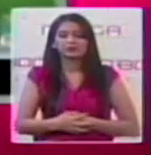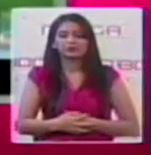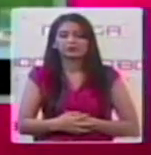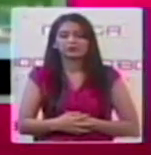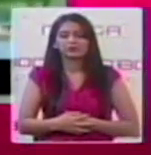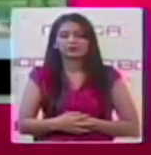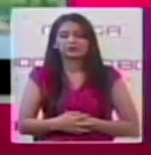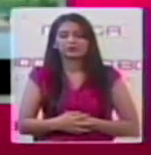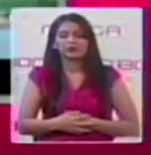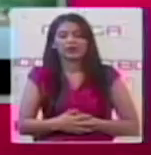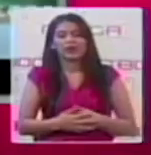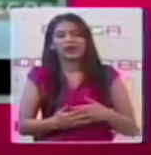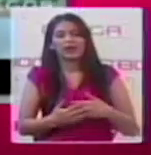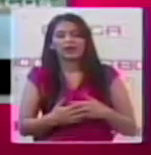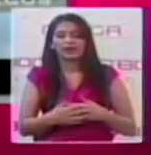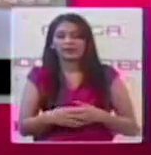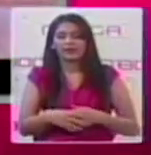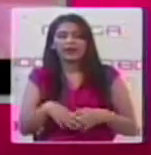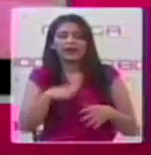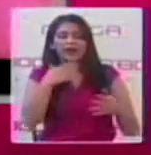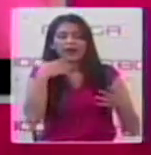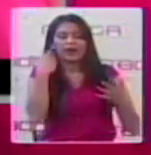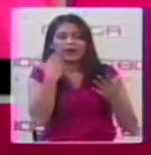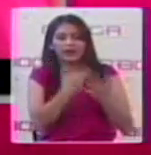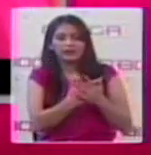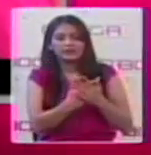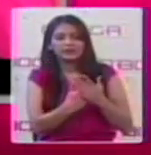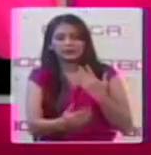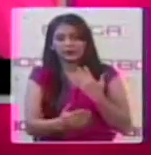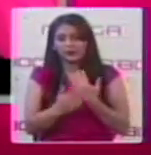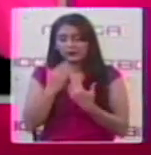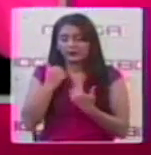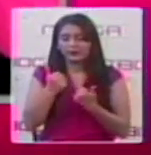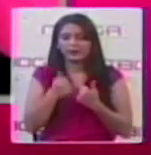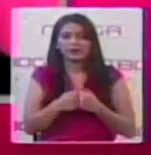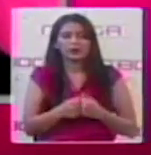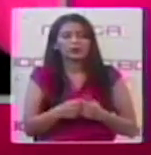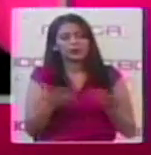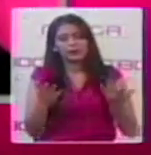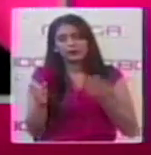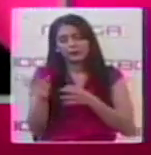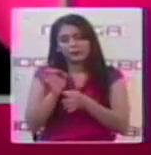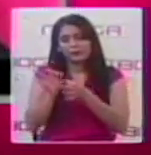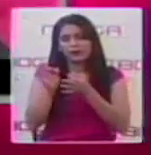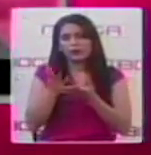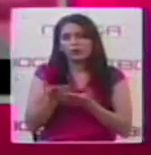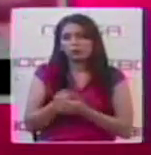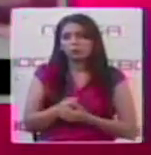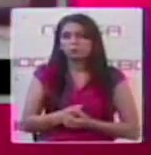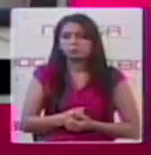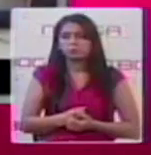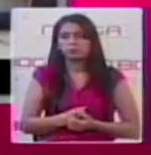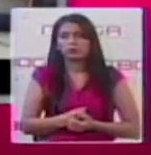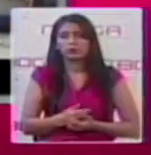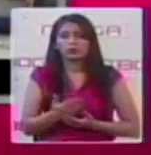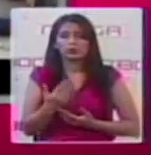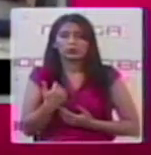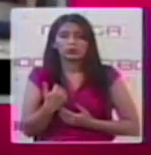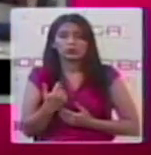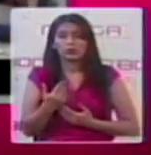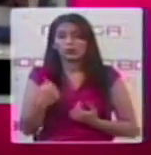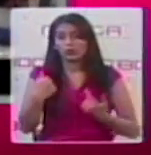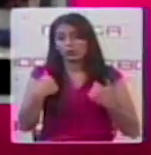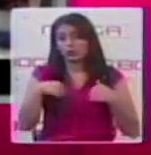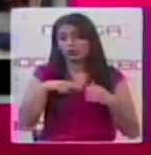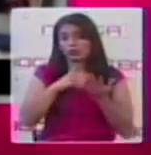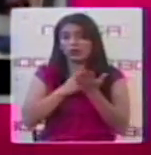primero que todo, muchas gracias por la invitación. Encantada. Bueno, el reto más grande que tuvimos fue el hecho de que pertenecíamos a otras carreras no afines